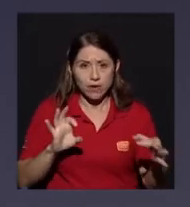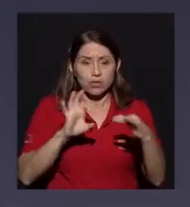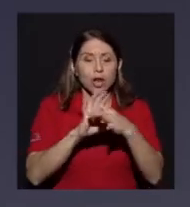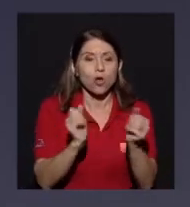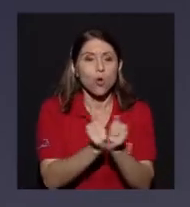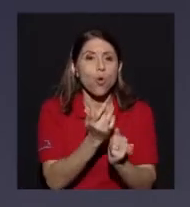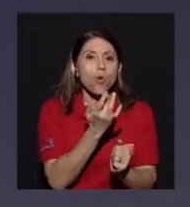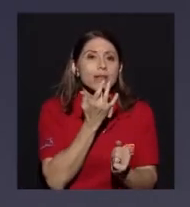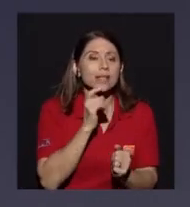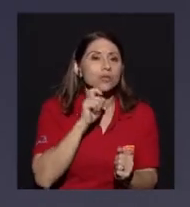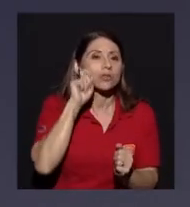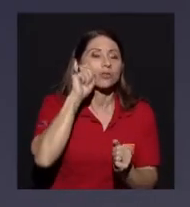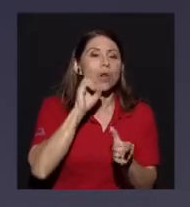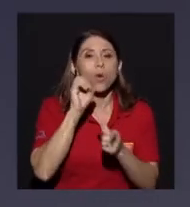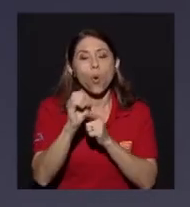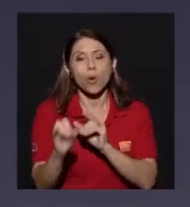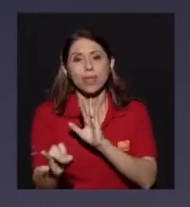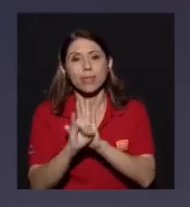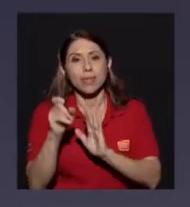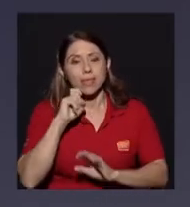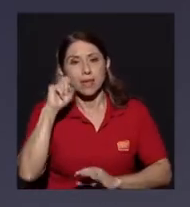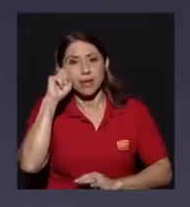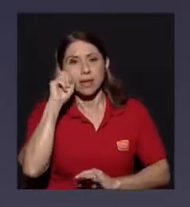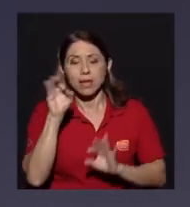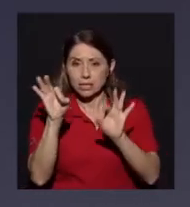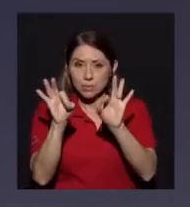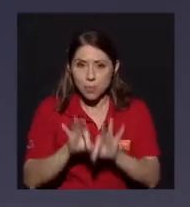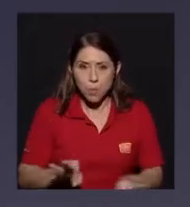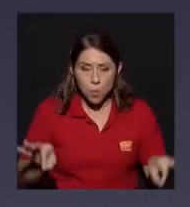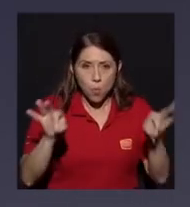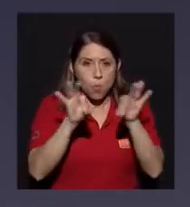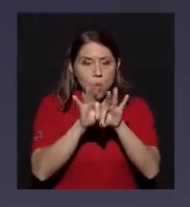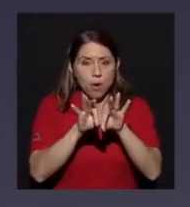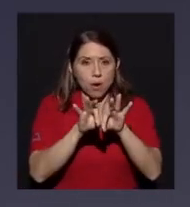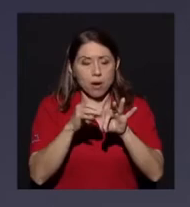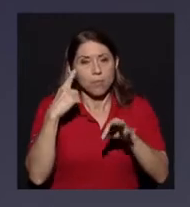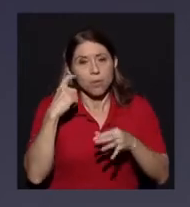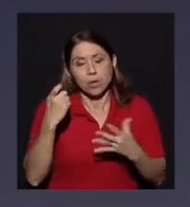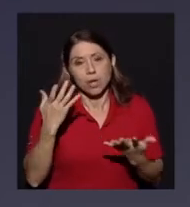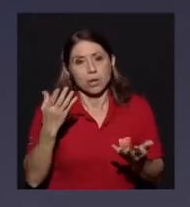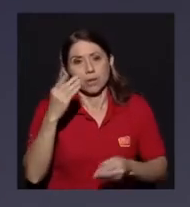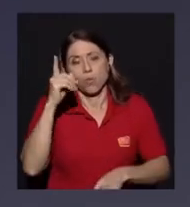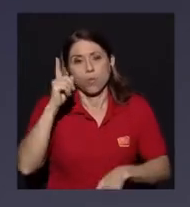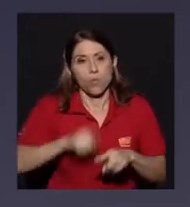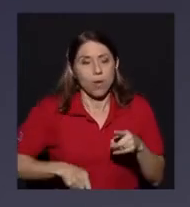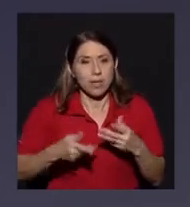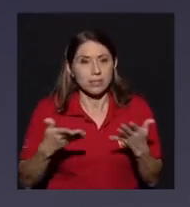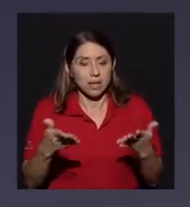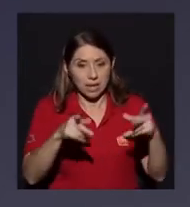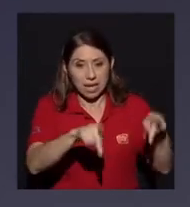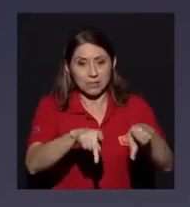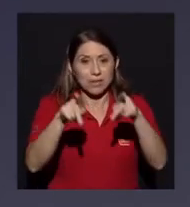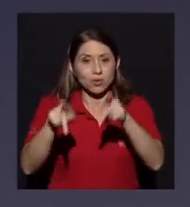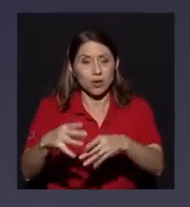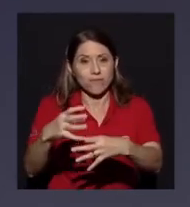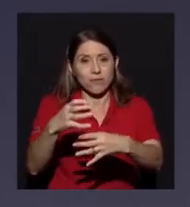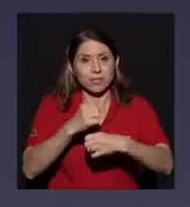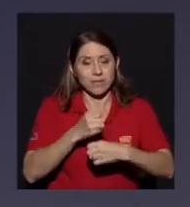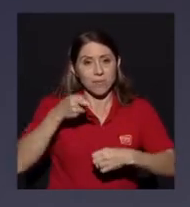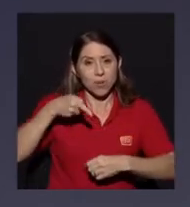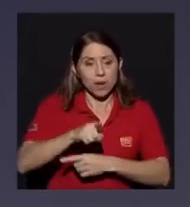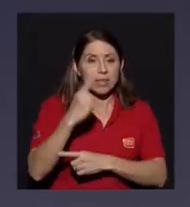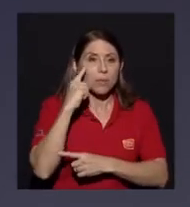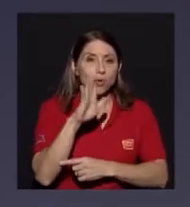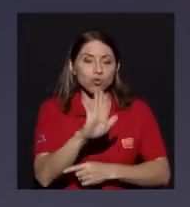o identidad de género y esto es importantísimo porque también no puede ser que las personas reciban violencia por su orientación sexual identidad